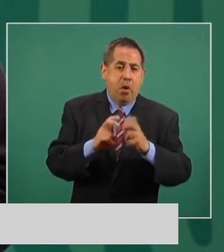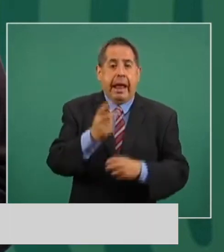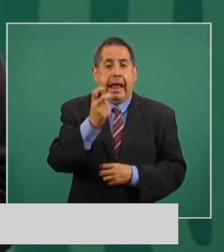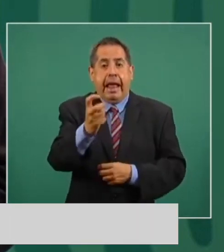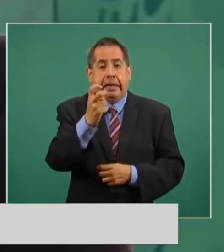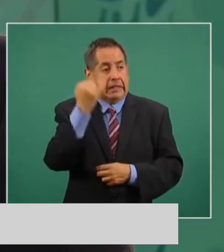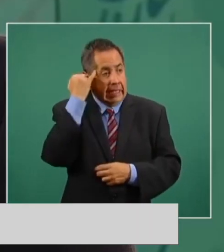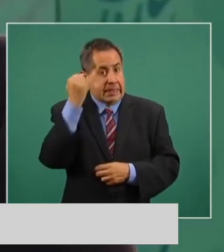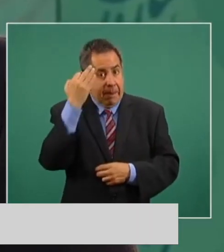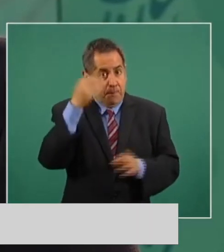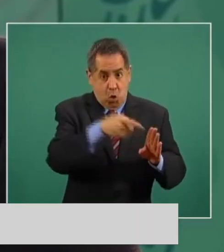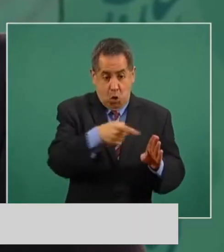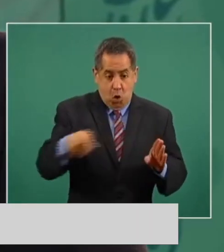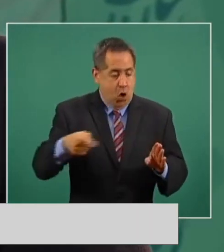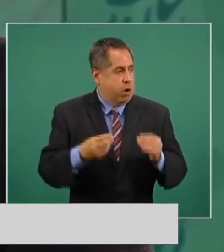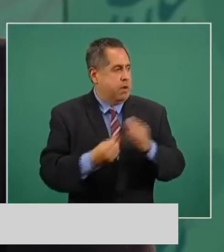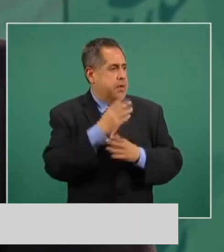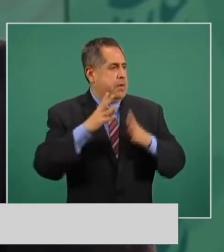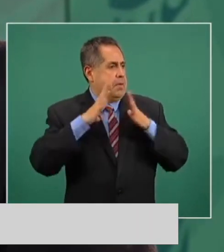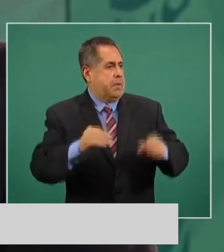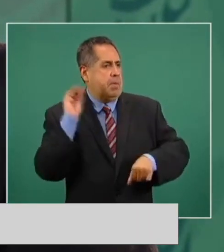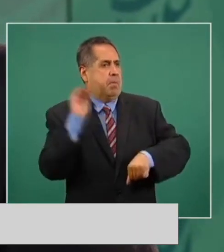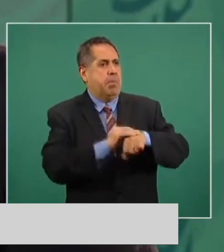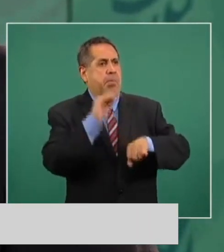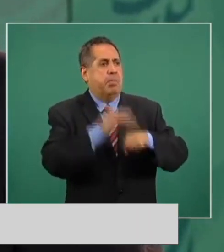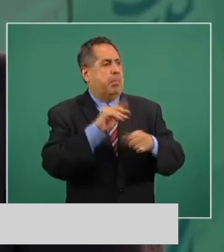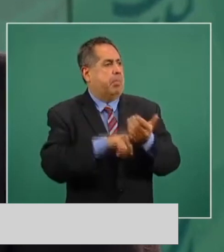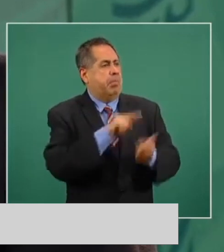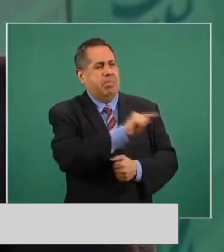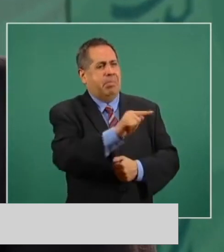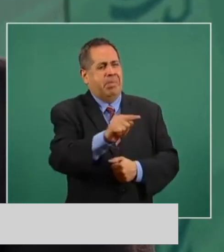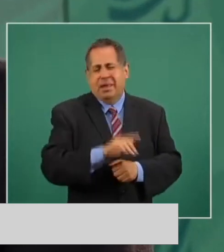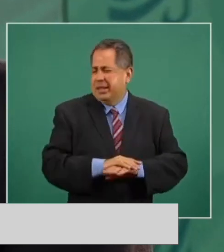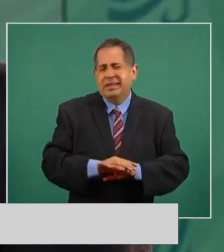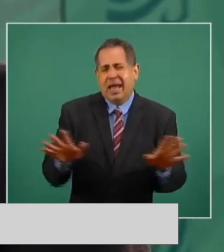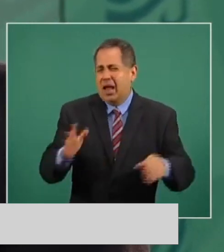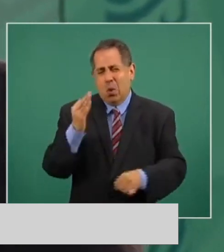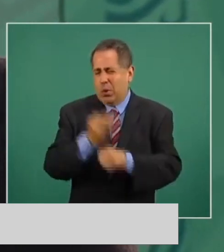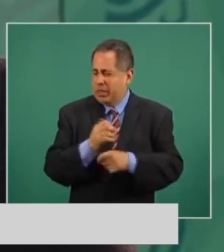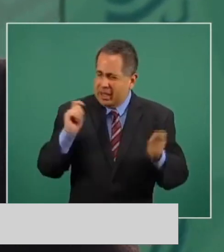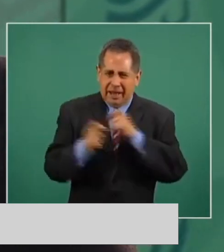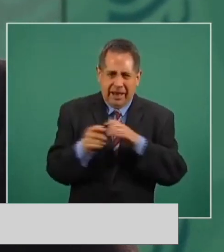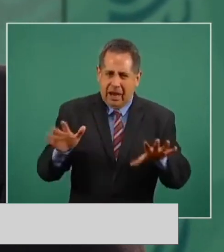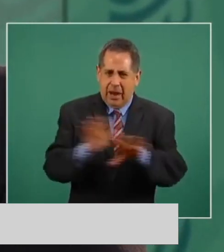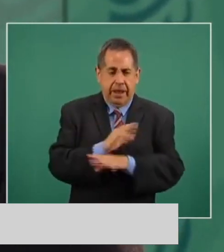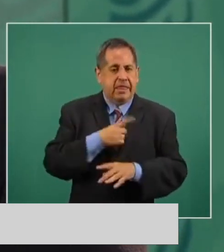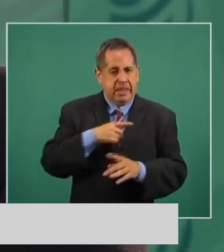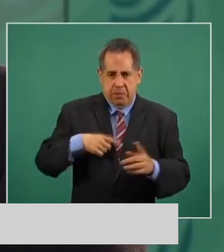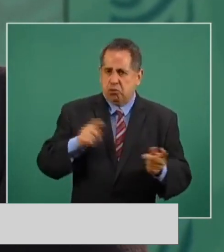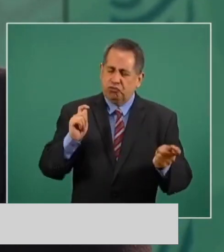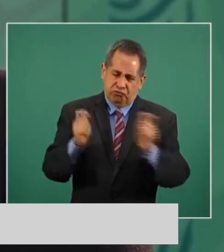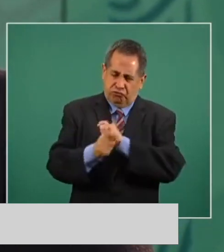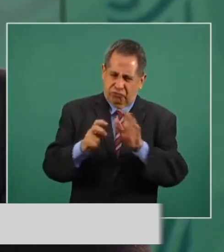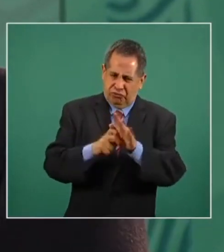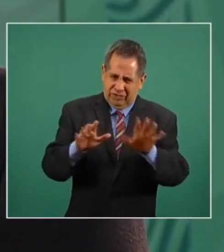martes a partir de mañana comenzarán a operar las primeras mil brigadas de vacunación de las 10.000 que se pretenden integrar para